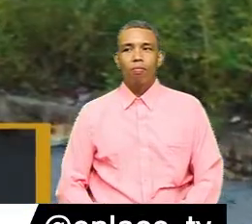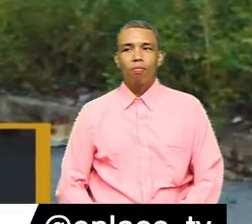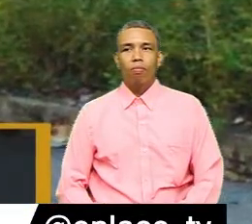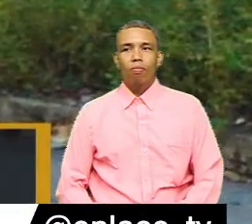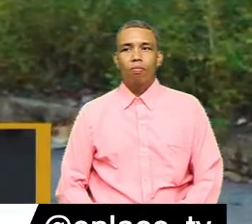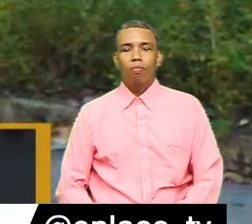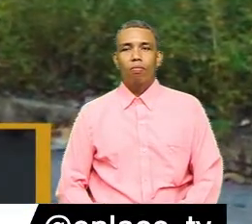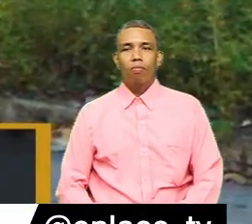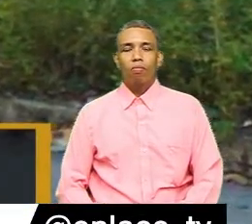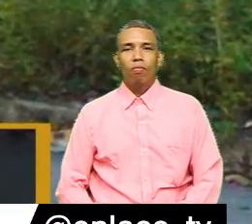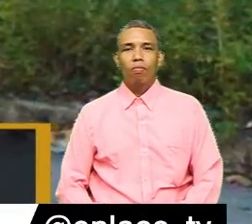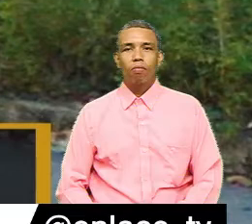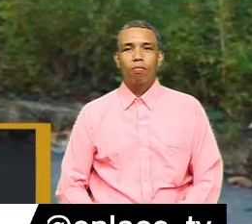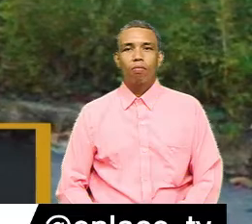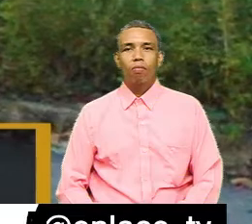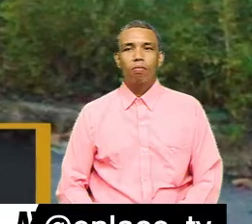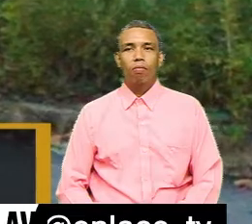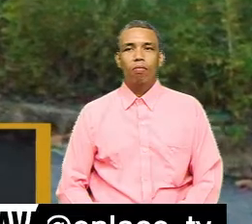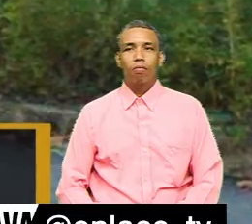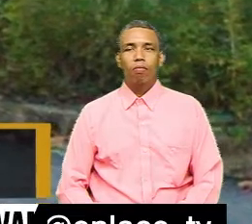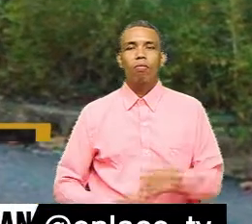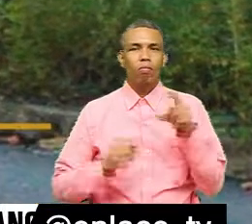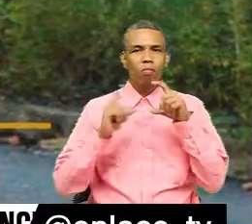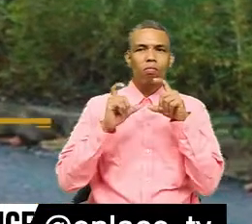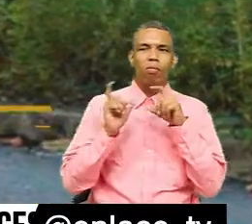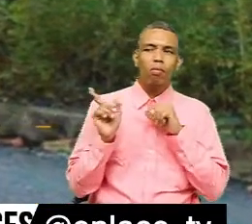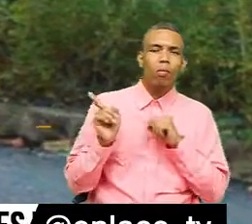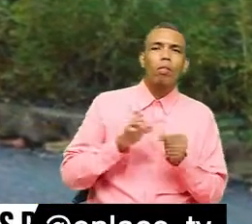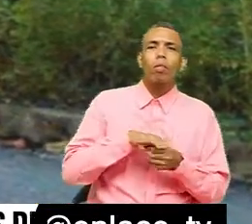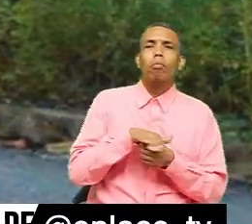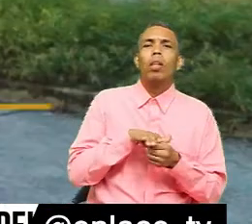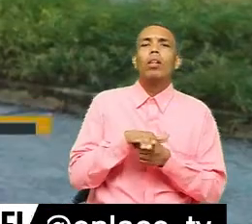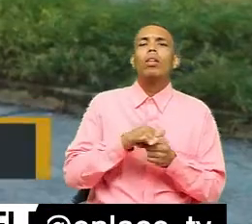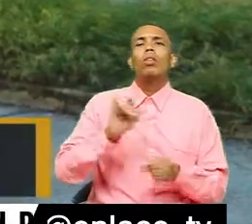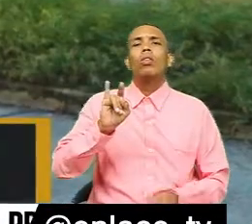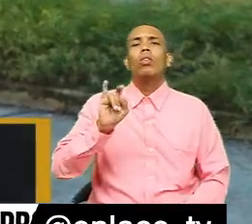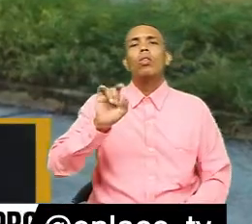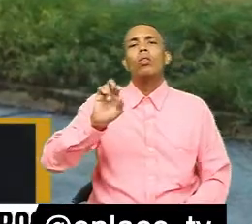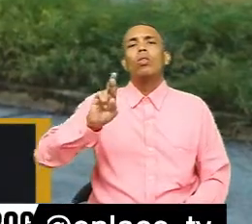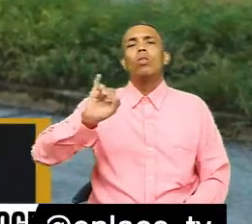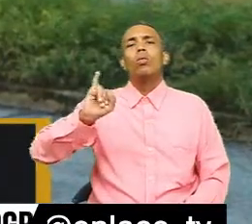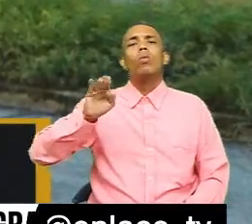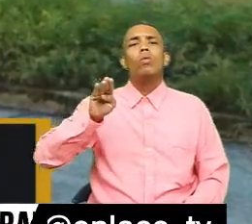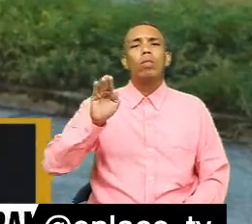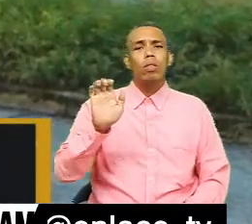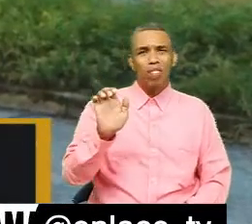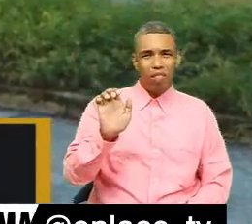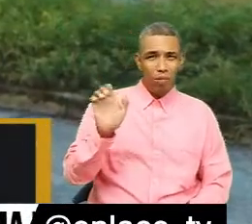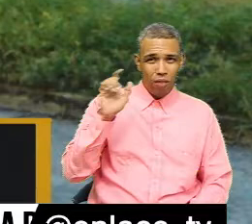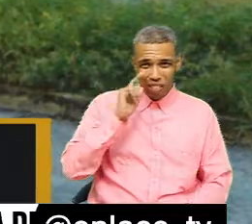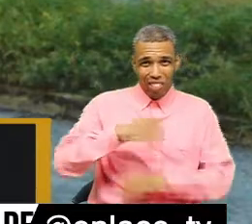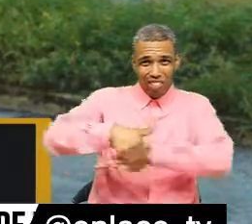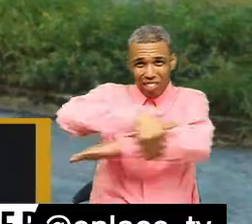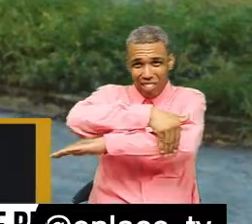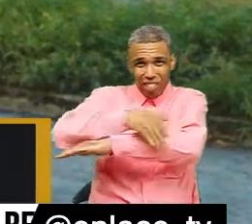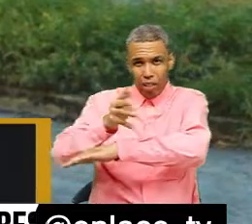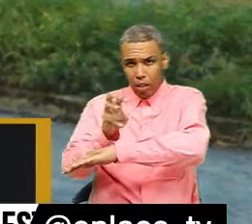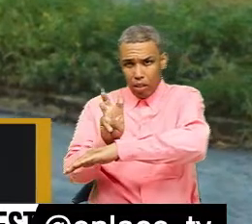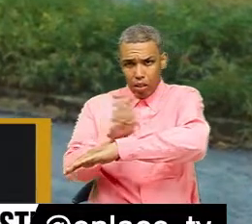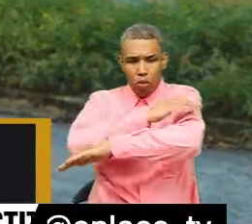Iniciamos nuestro reportero ciudadano con esta denuncia que hace un habitante del barrio Uribe Uribe, residente en la carrera 18, número